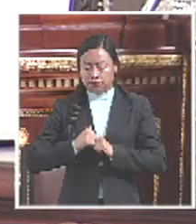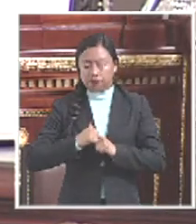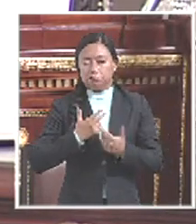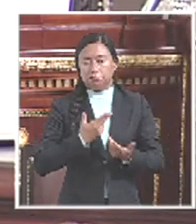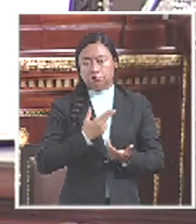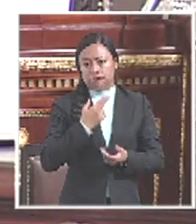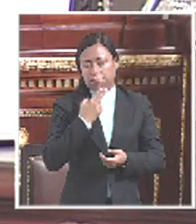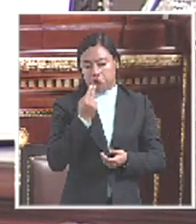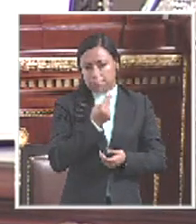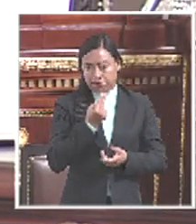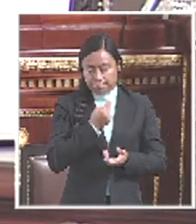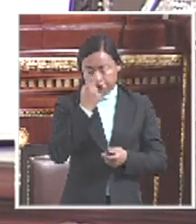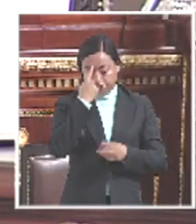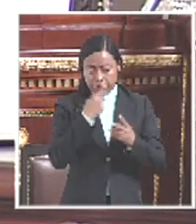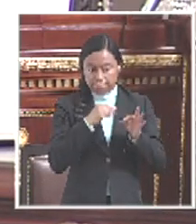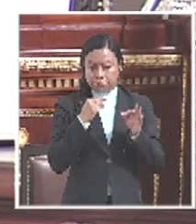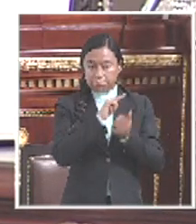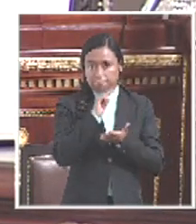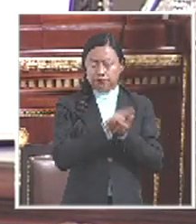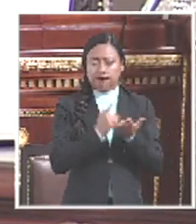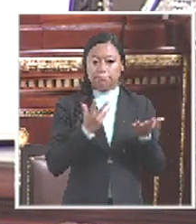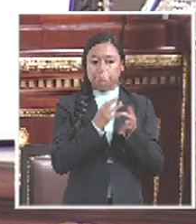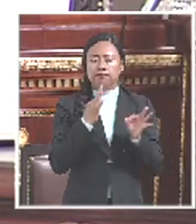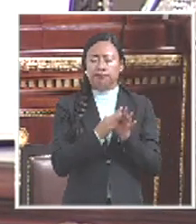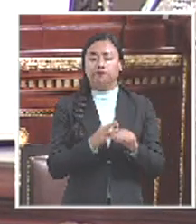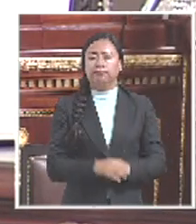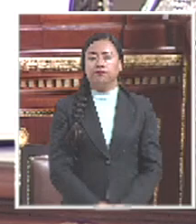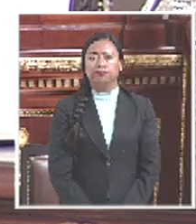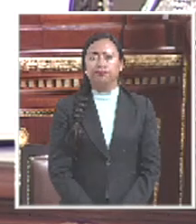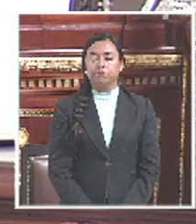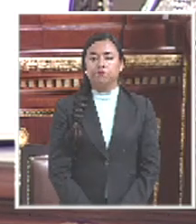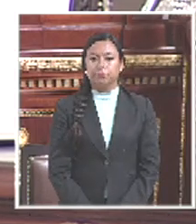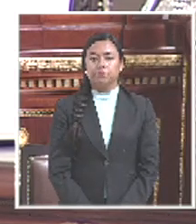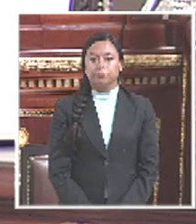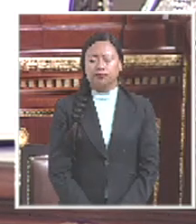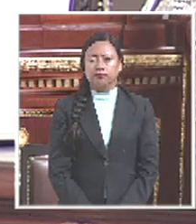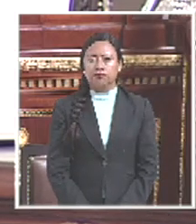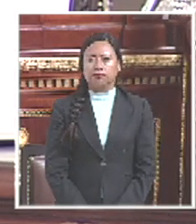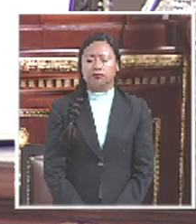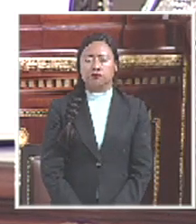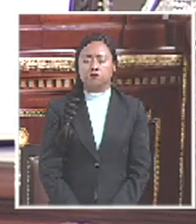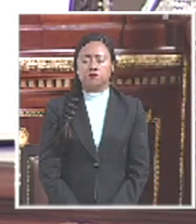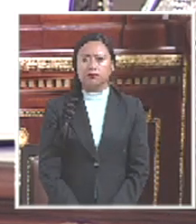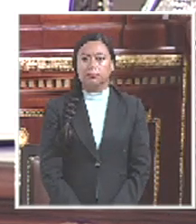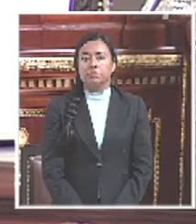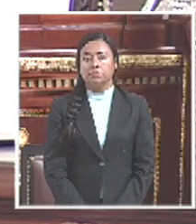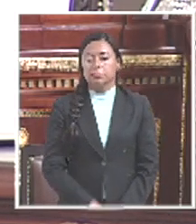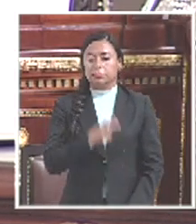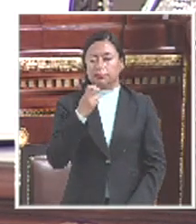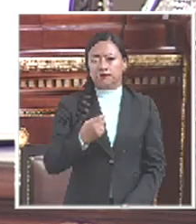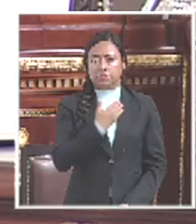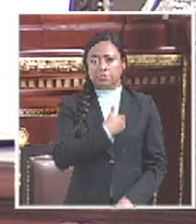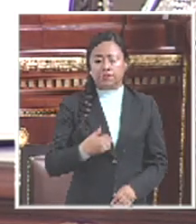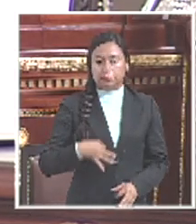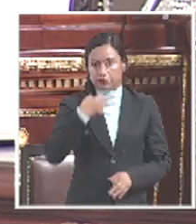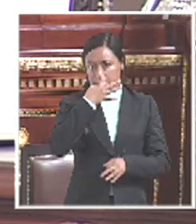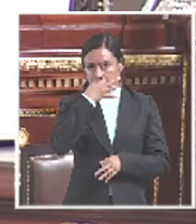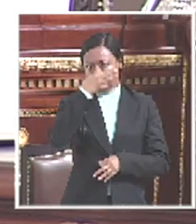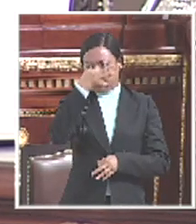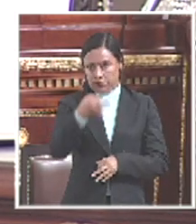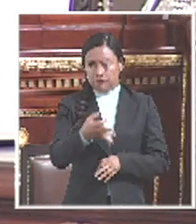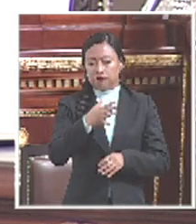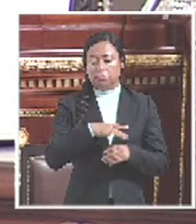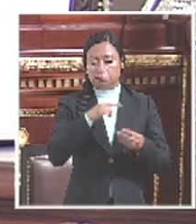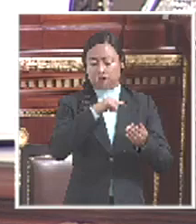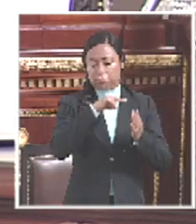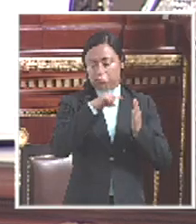los efectos legales a que haya lugar. Esta presidencia informa que el punto enlistado